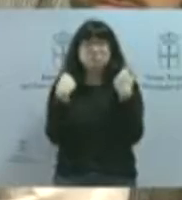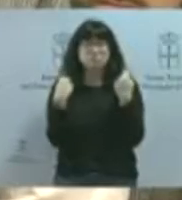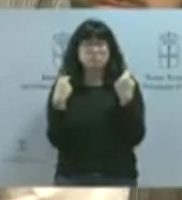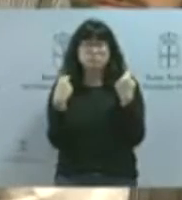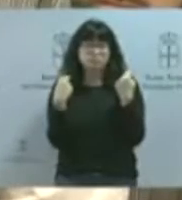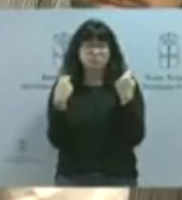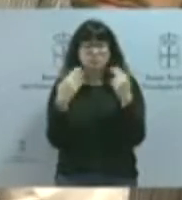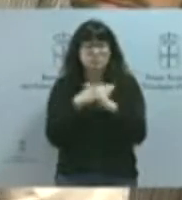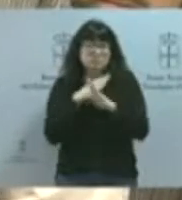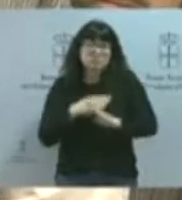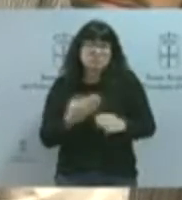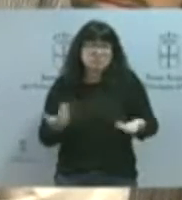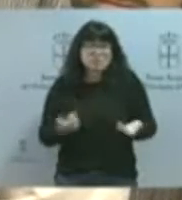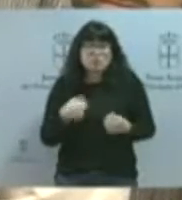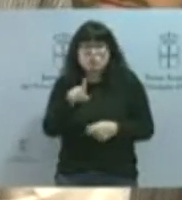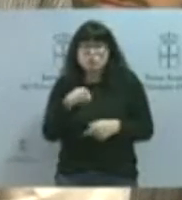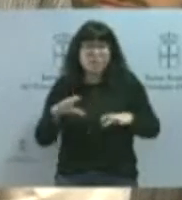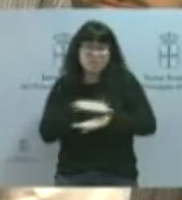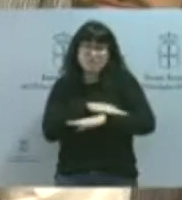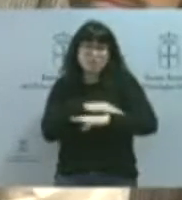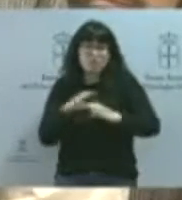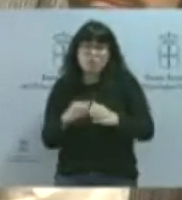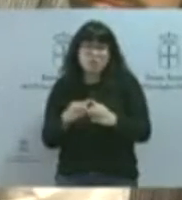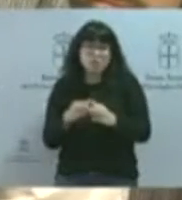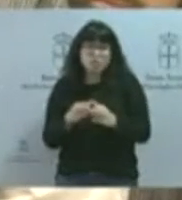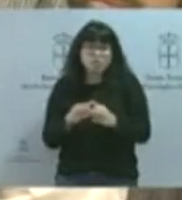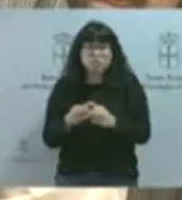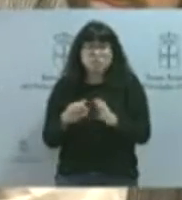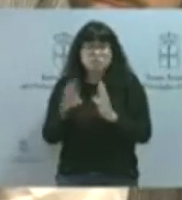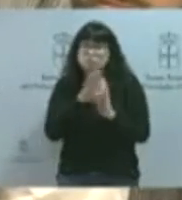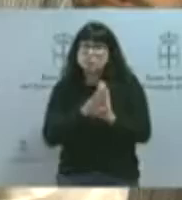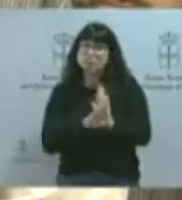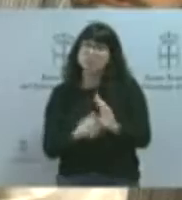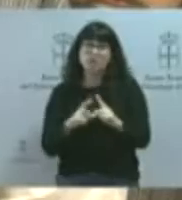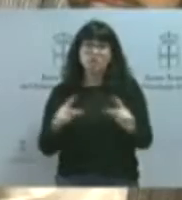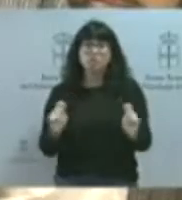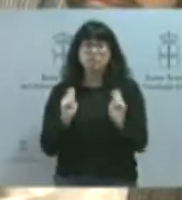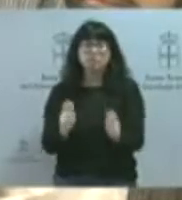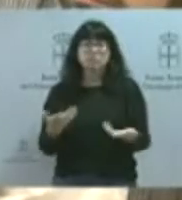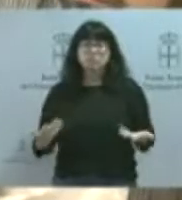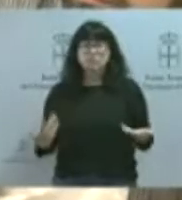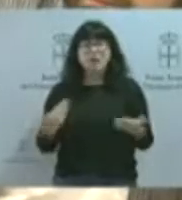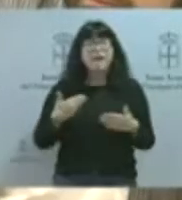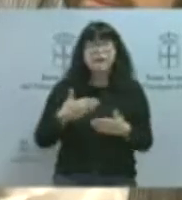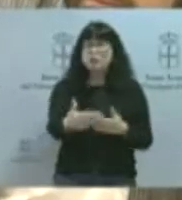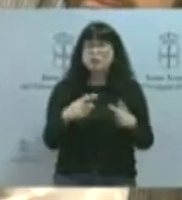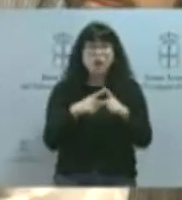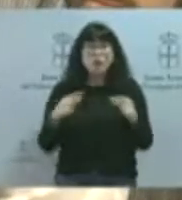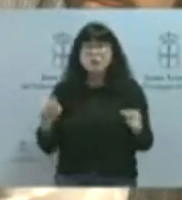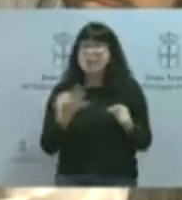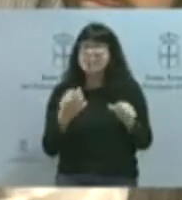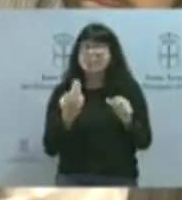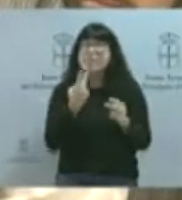trazado para Asturias. Reivindicar el futuro para Asturias no se puede separar de mirar al pasado. Y recordando el pasado de Asturias